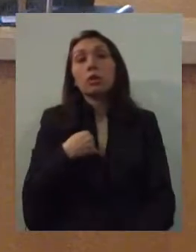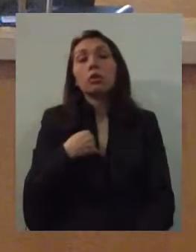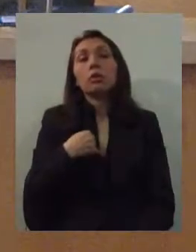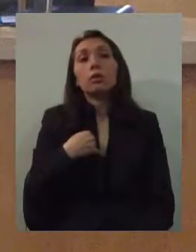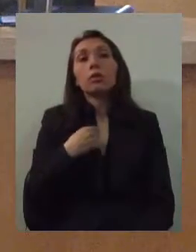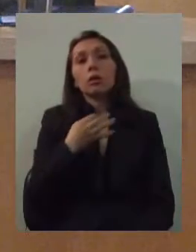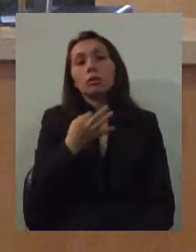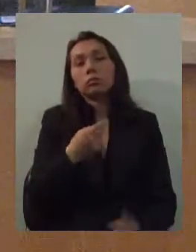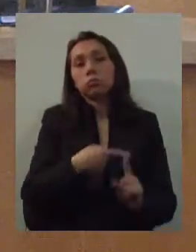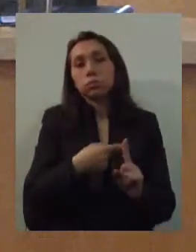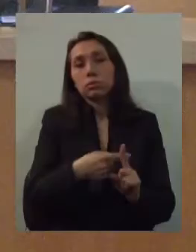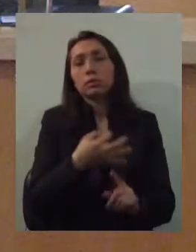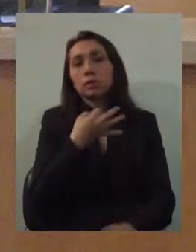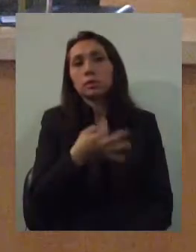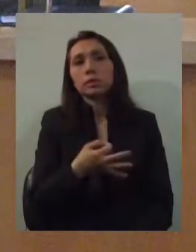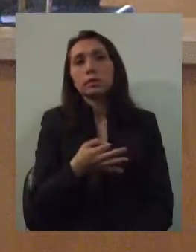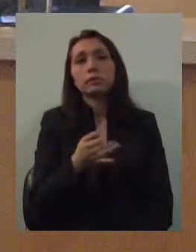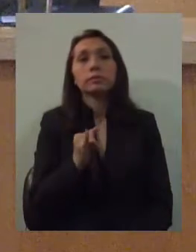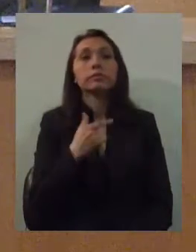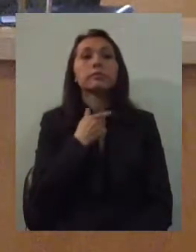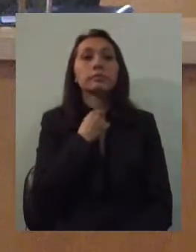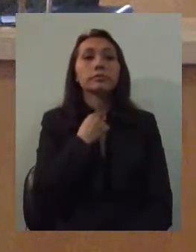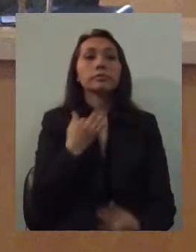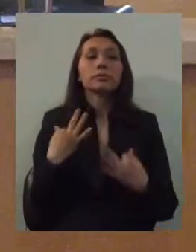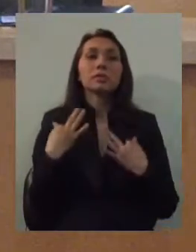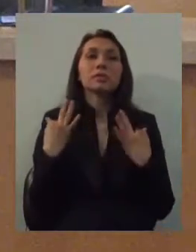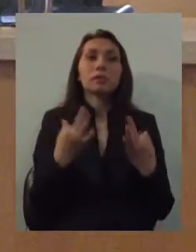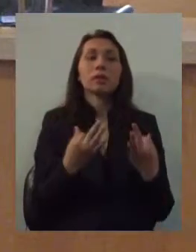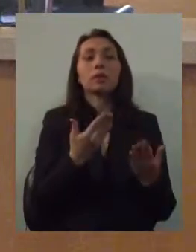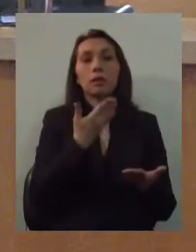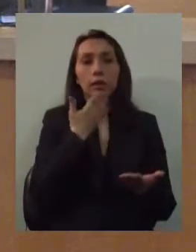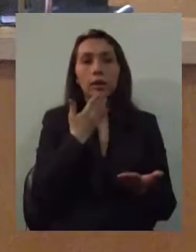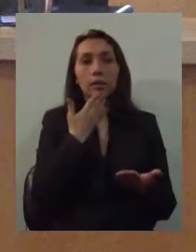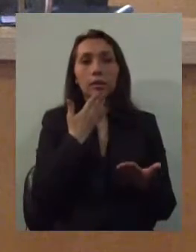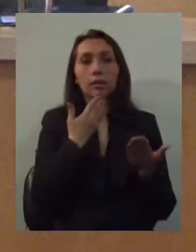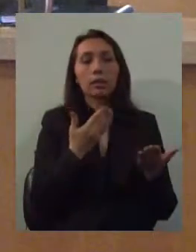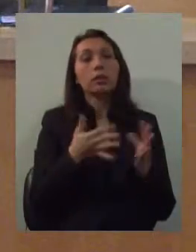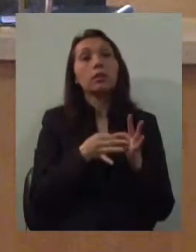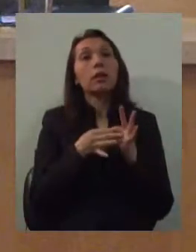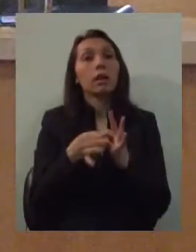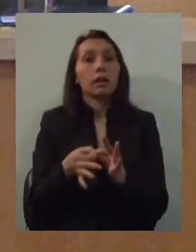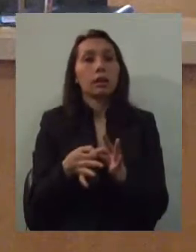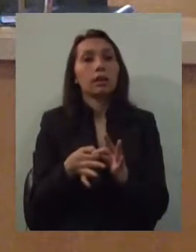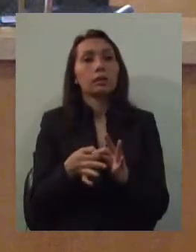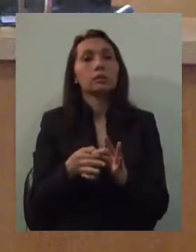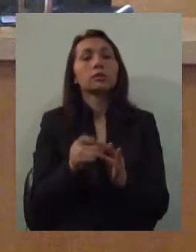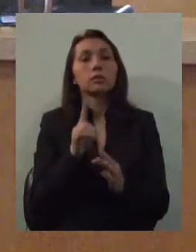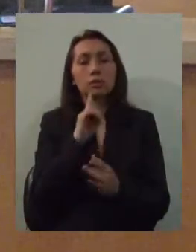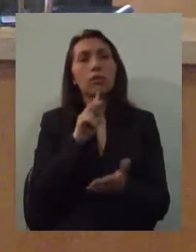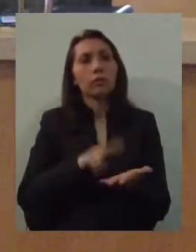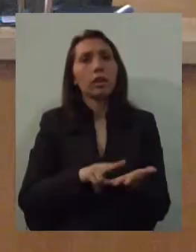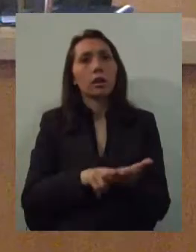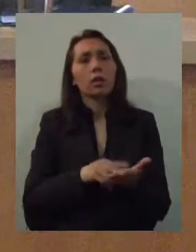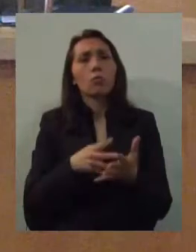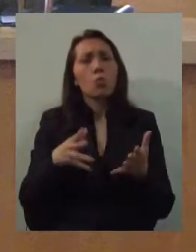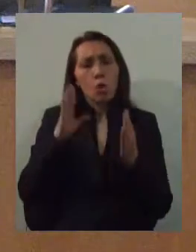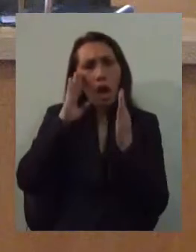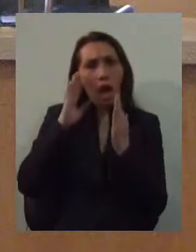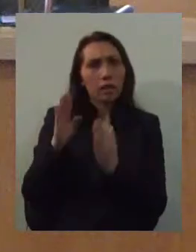contesto afirmativamente. De acuerdo. Y quería felicitar también... Y le agradezco que haya estado, realmente estuvo muy